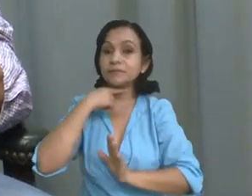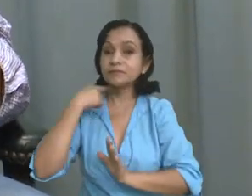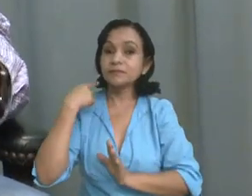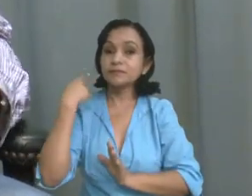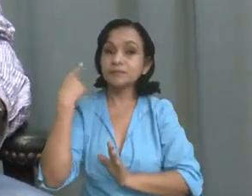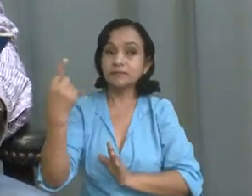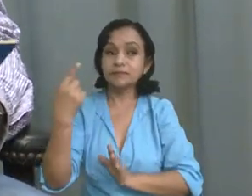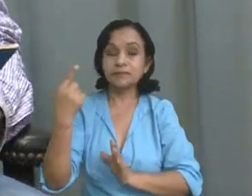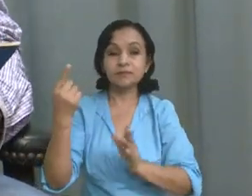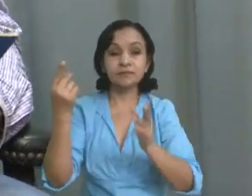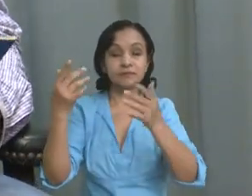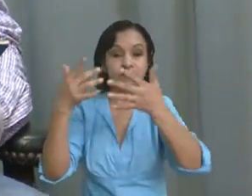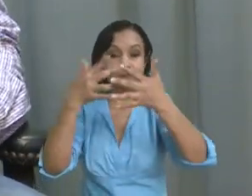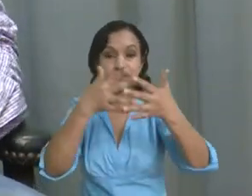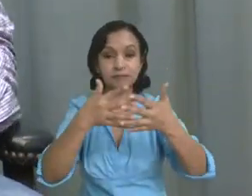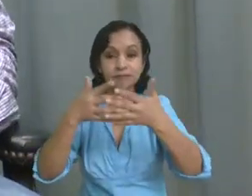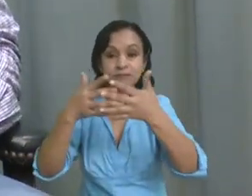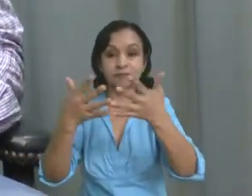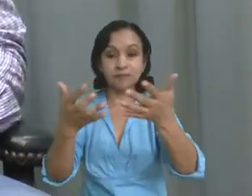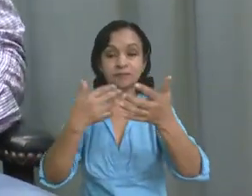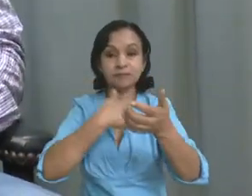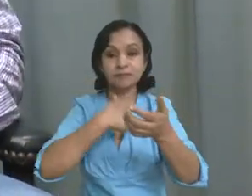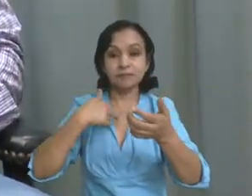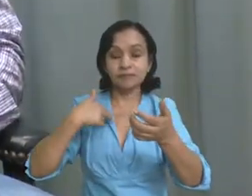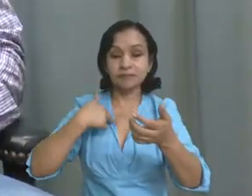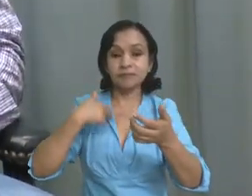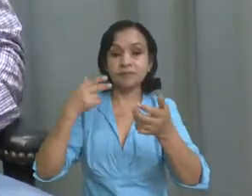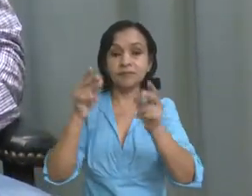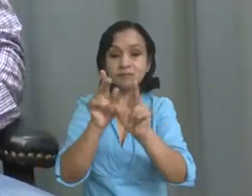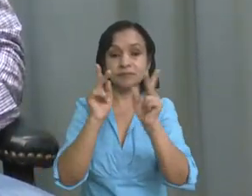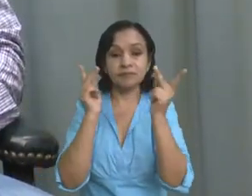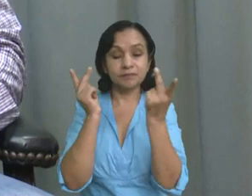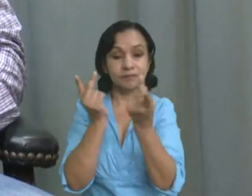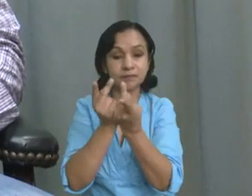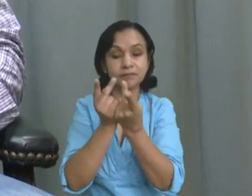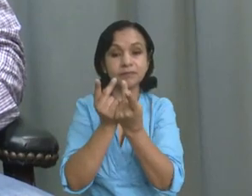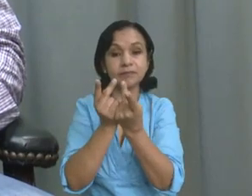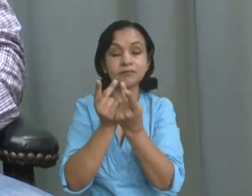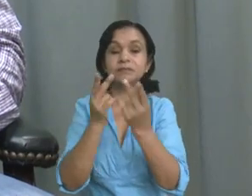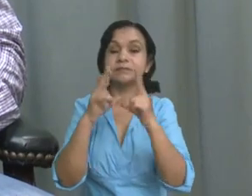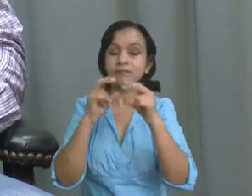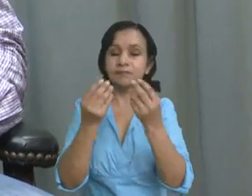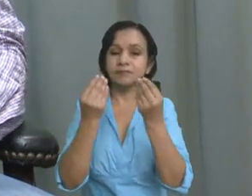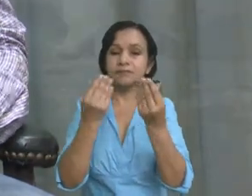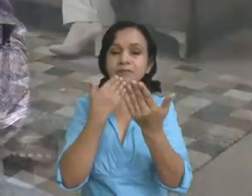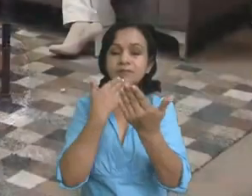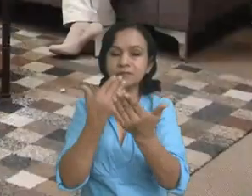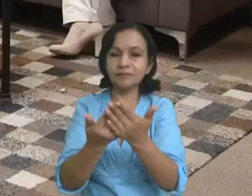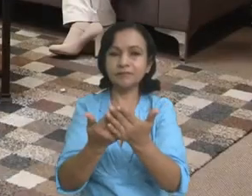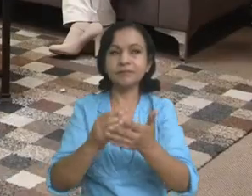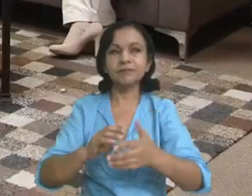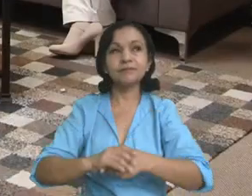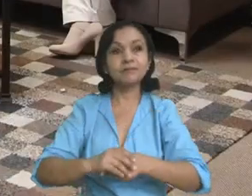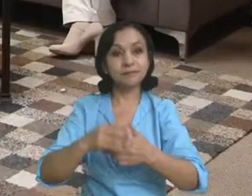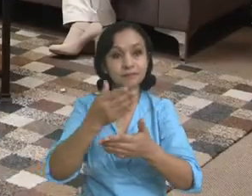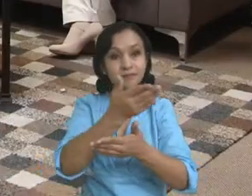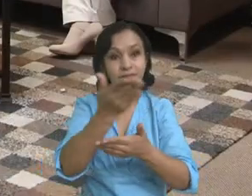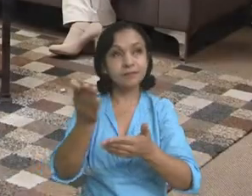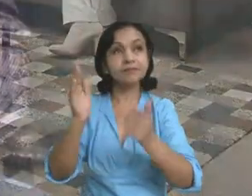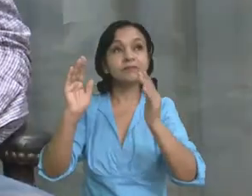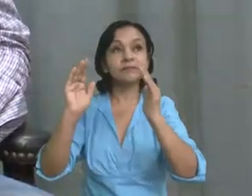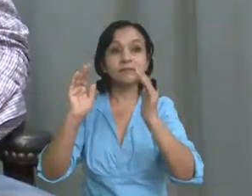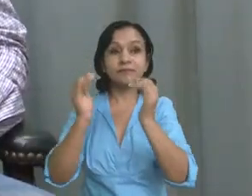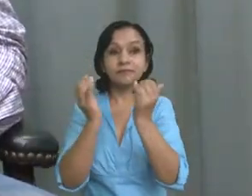el imperialismo norteamericano trata de imponer a este pueblo noble, el pueblo cubano. Muchísimas gracias. Gracias a usted. Gracias. Y a usted que esté en su